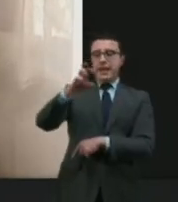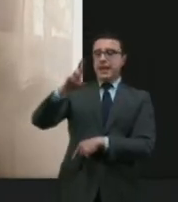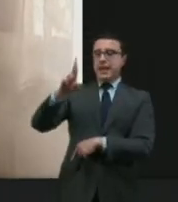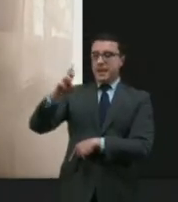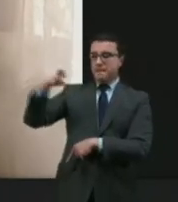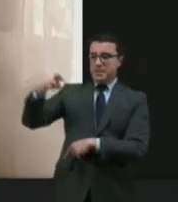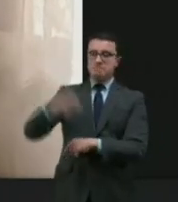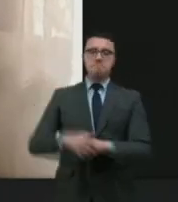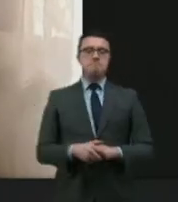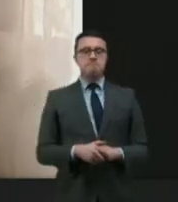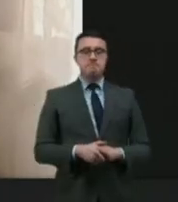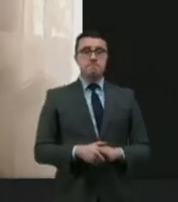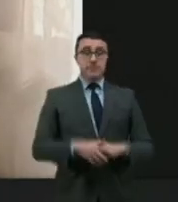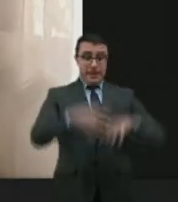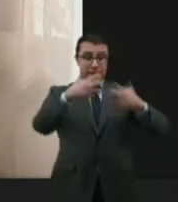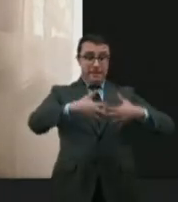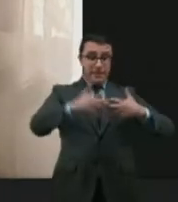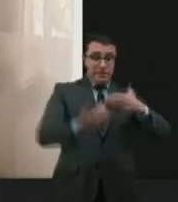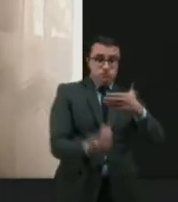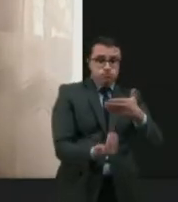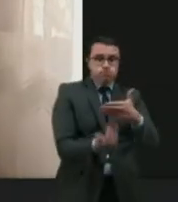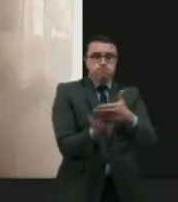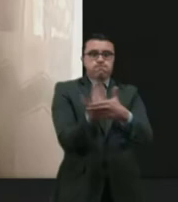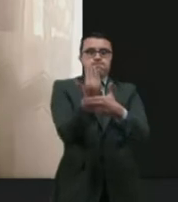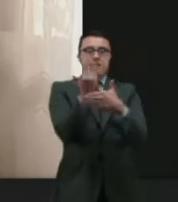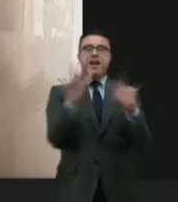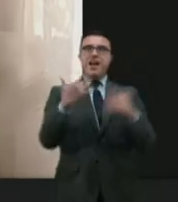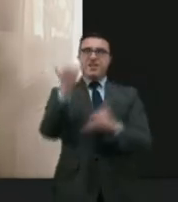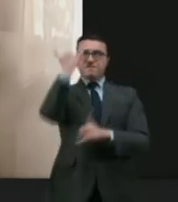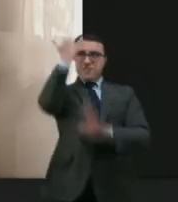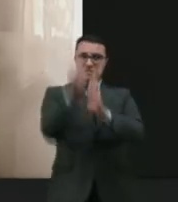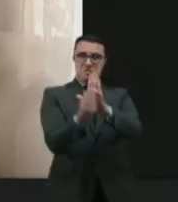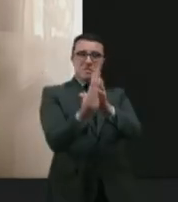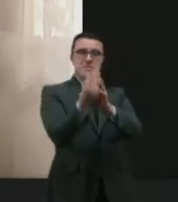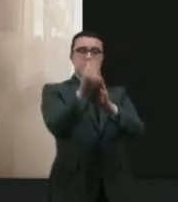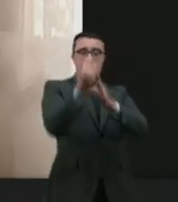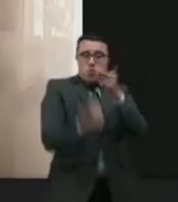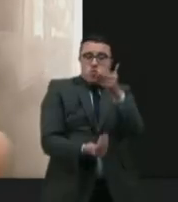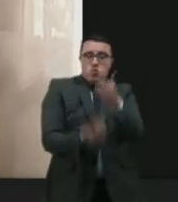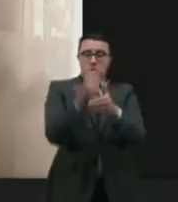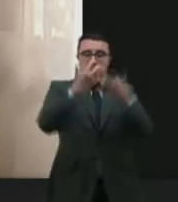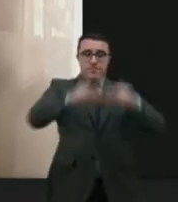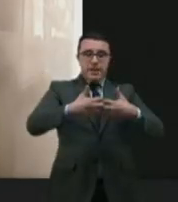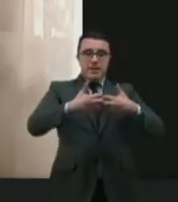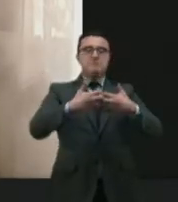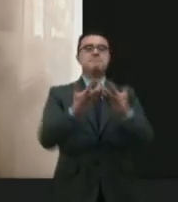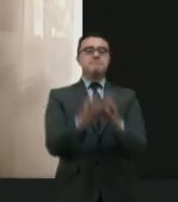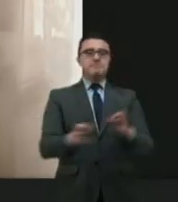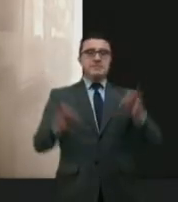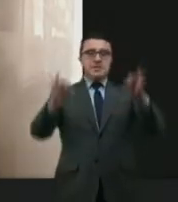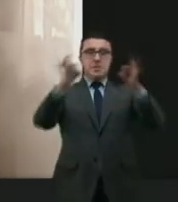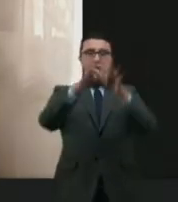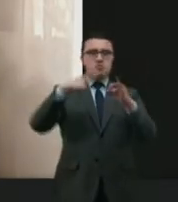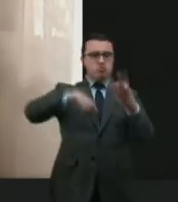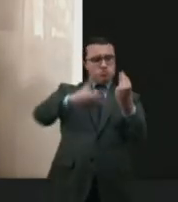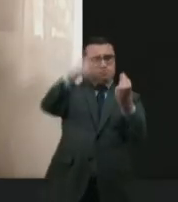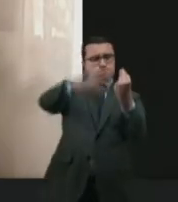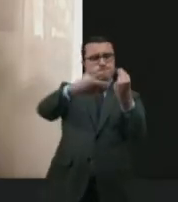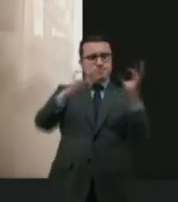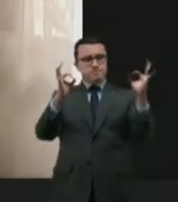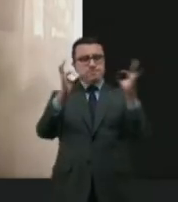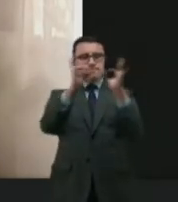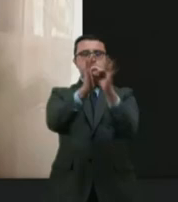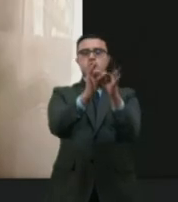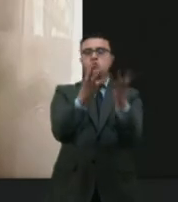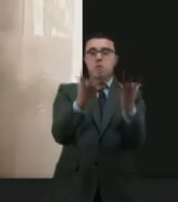una empresa que está emergiendo y por tener un emprendimiento, obviamente tenemos que sectorizar este proyecto y hemos enfocado